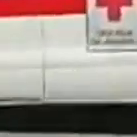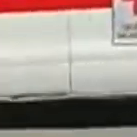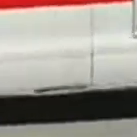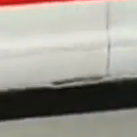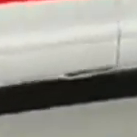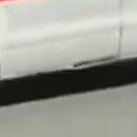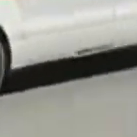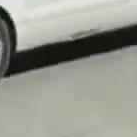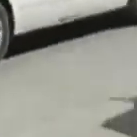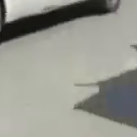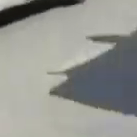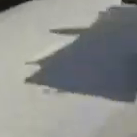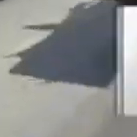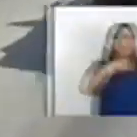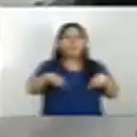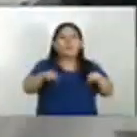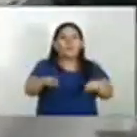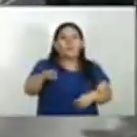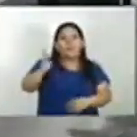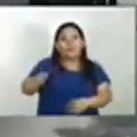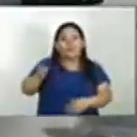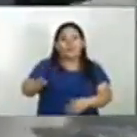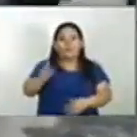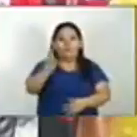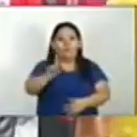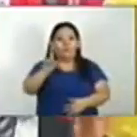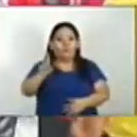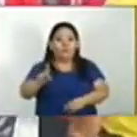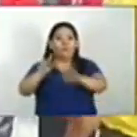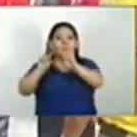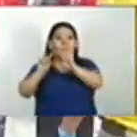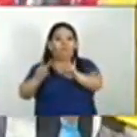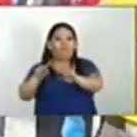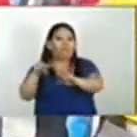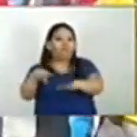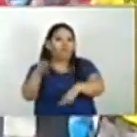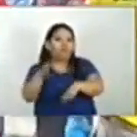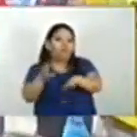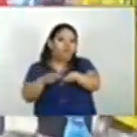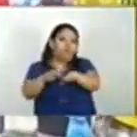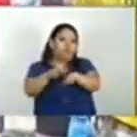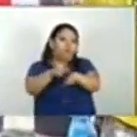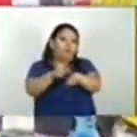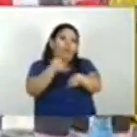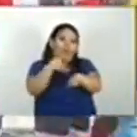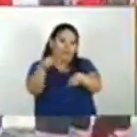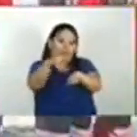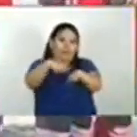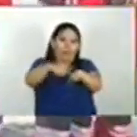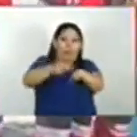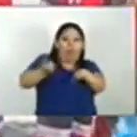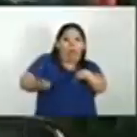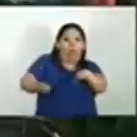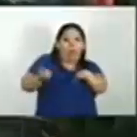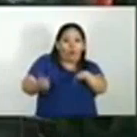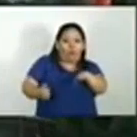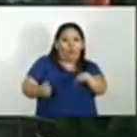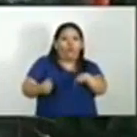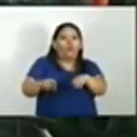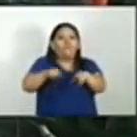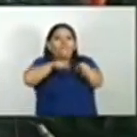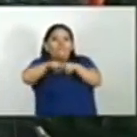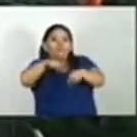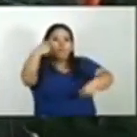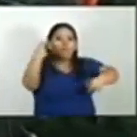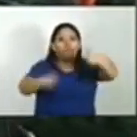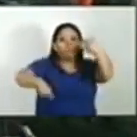Continuamos con más información. Un bus de la ruta 117 que transportaba a estudiantes que participaron en un concurso de bandas de paz